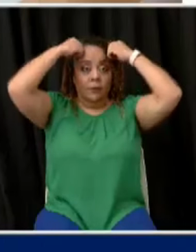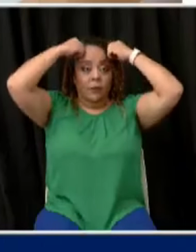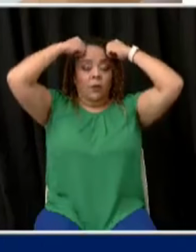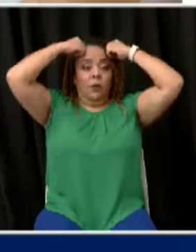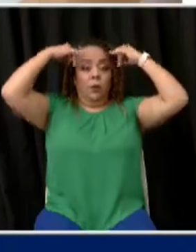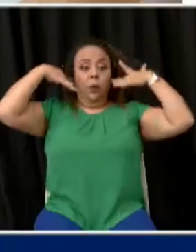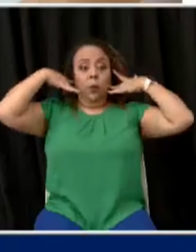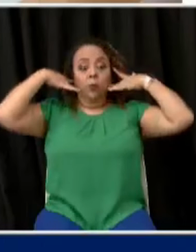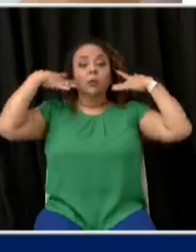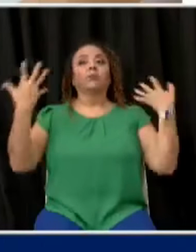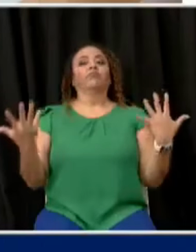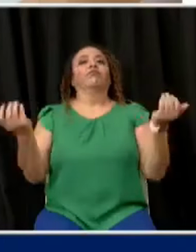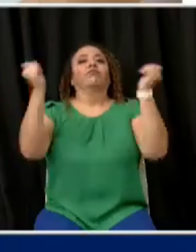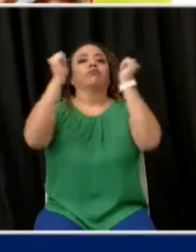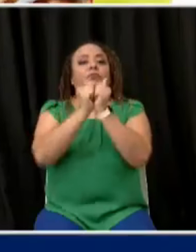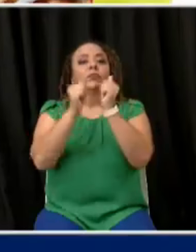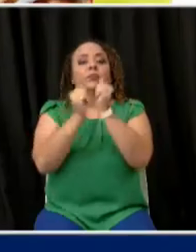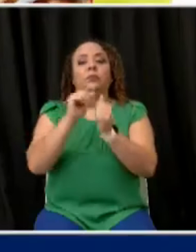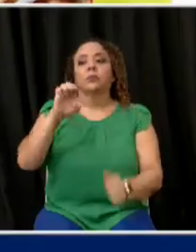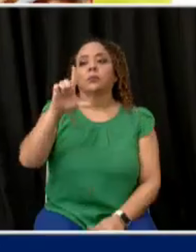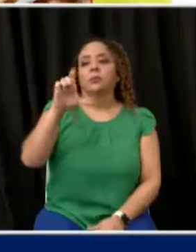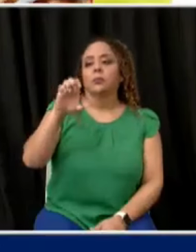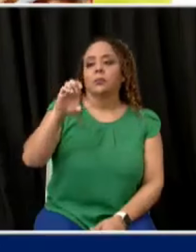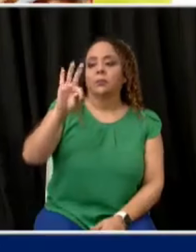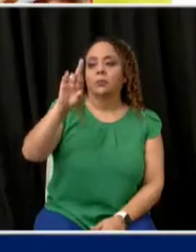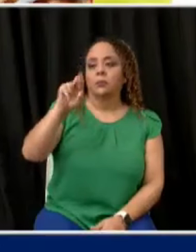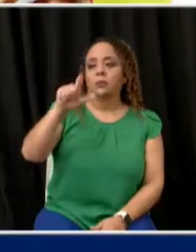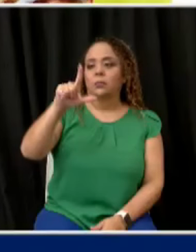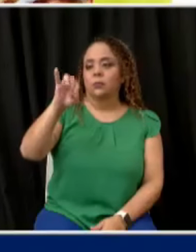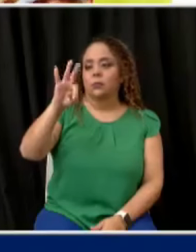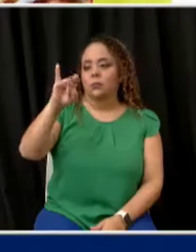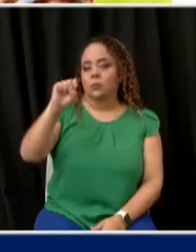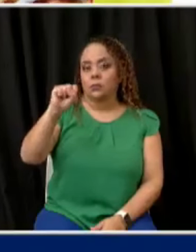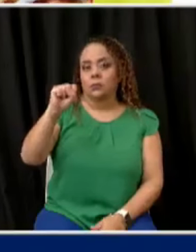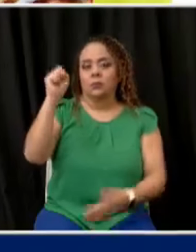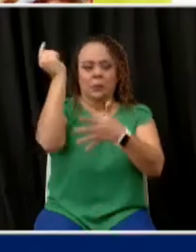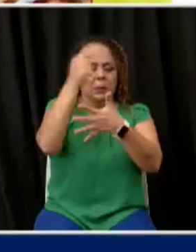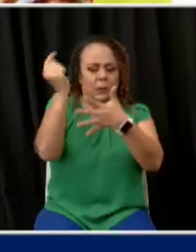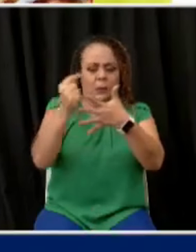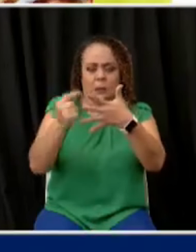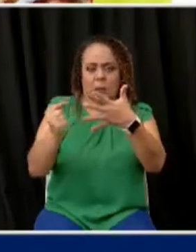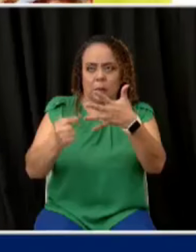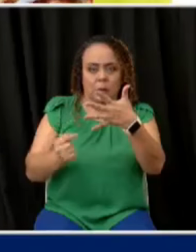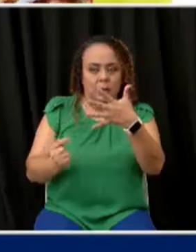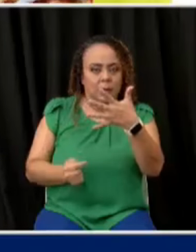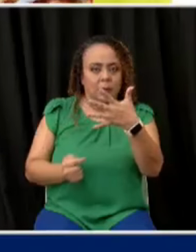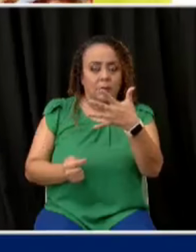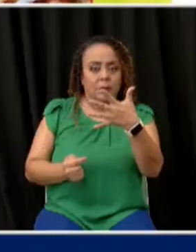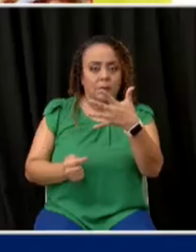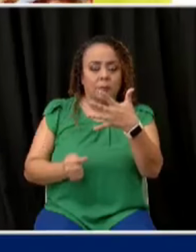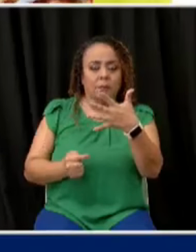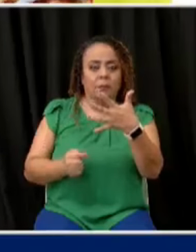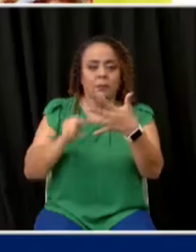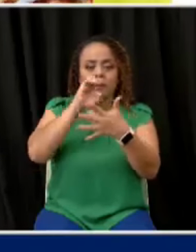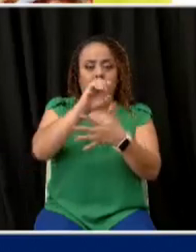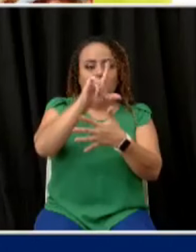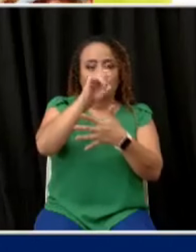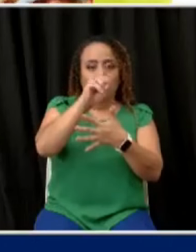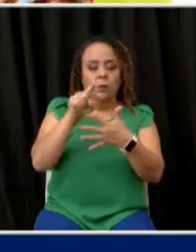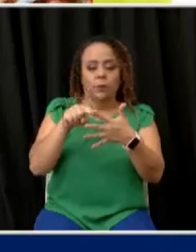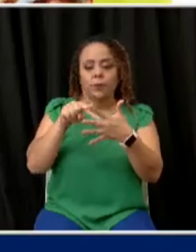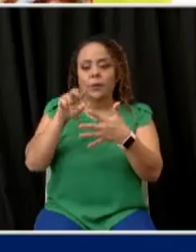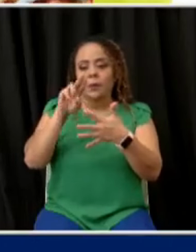se acompaña de electrolitos: sodio, potasio, cloro, magnesio y calcio. Esos son los 5 electrolitos que están en el sudor. Sí,